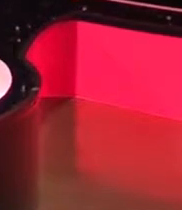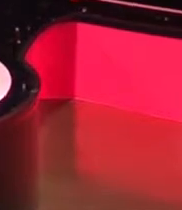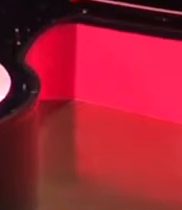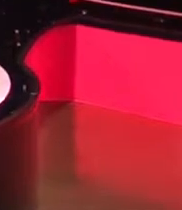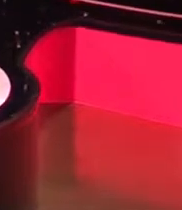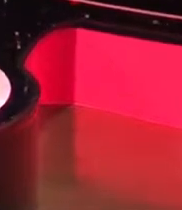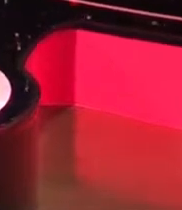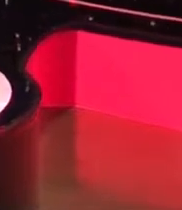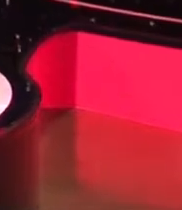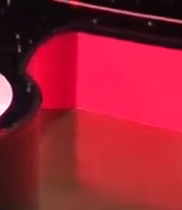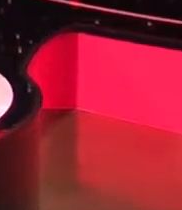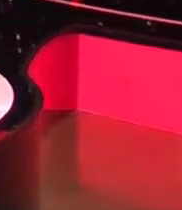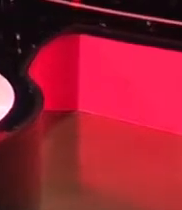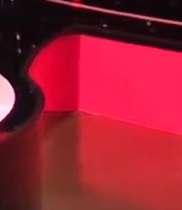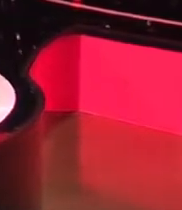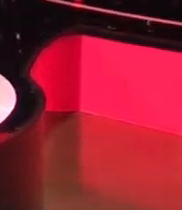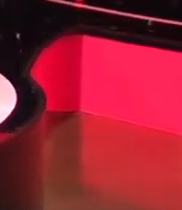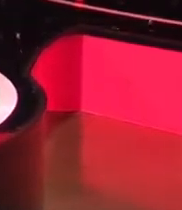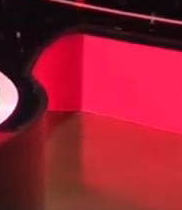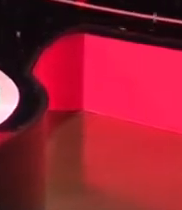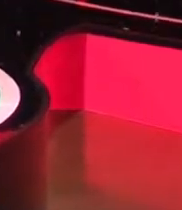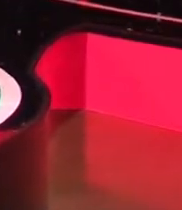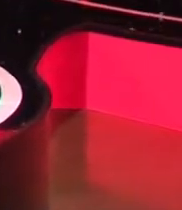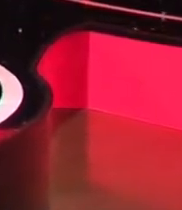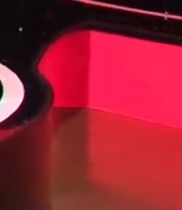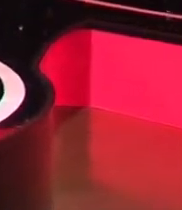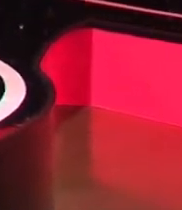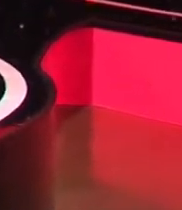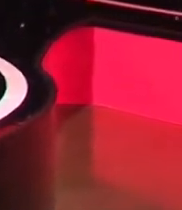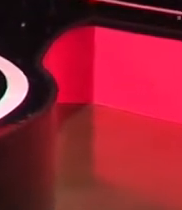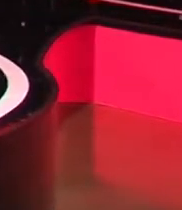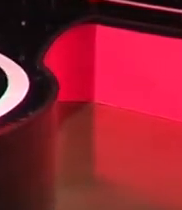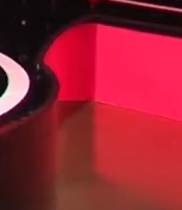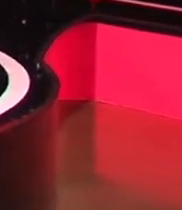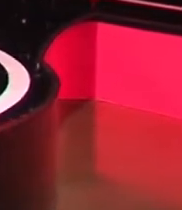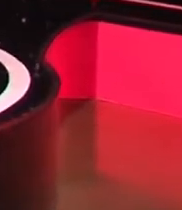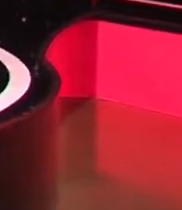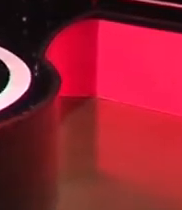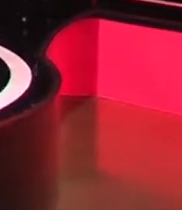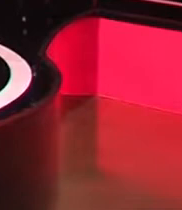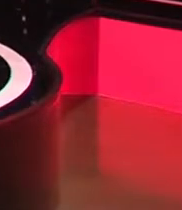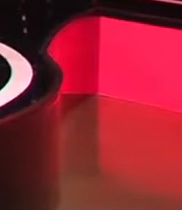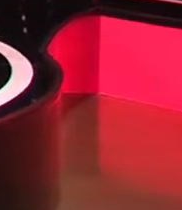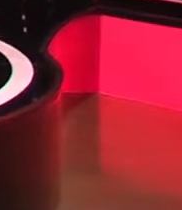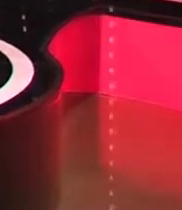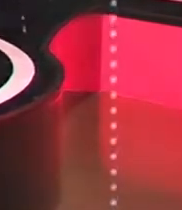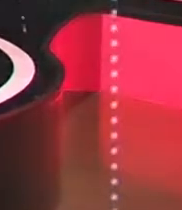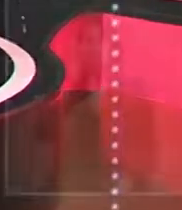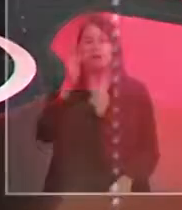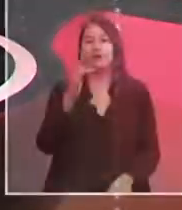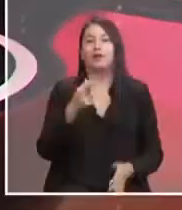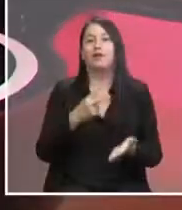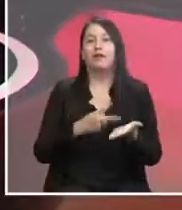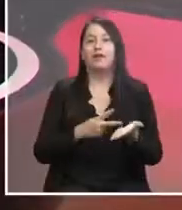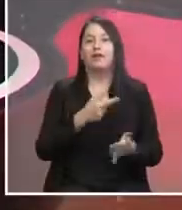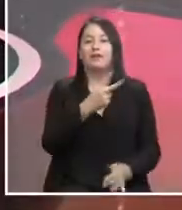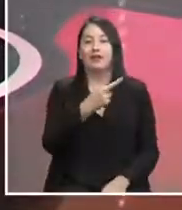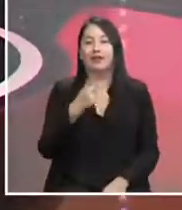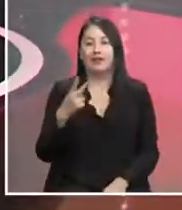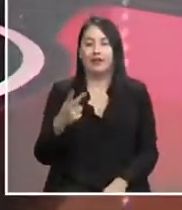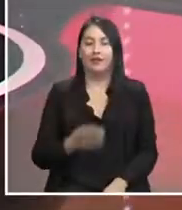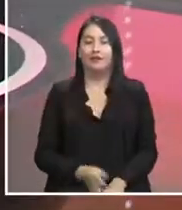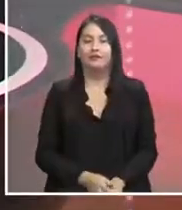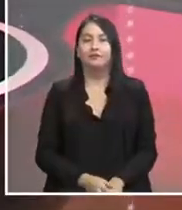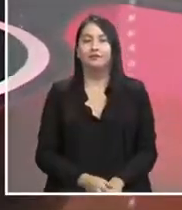comentar, reflexionar, preguntar con el hashtag Congreso Futuro 2022. Hemos